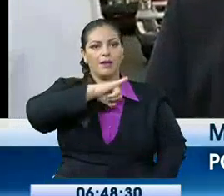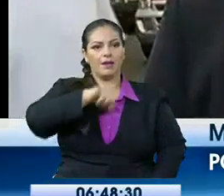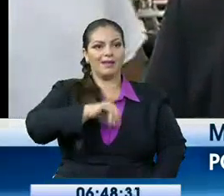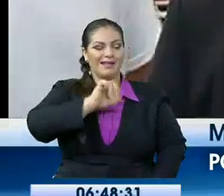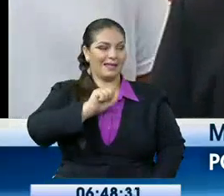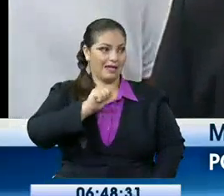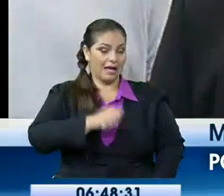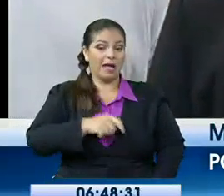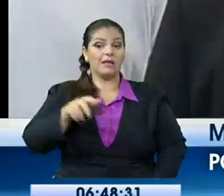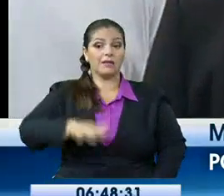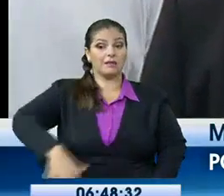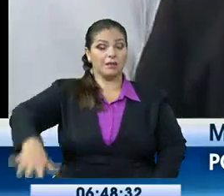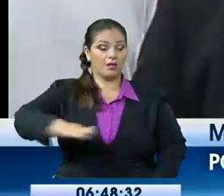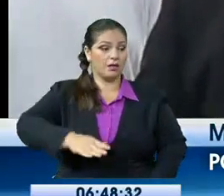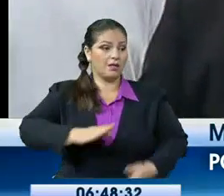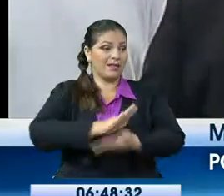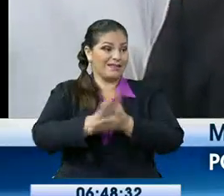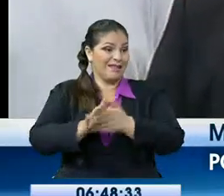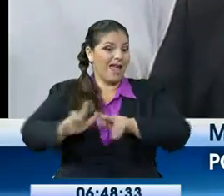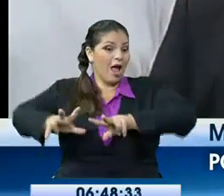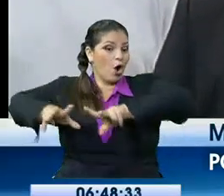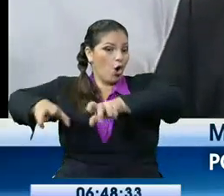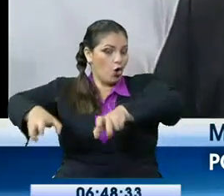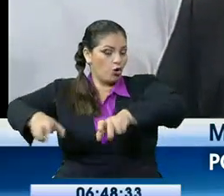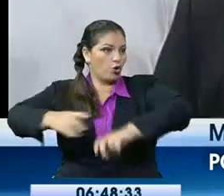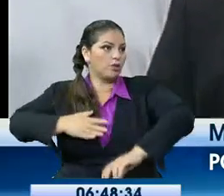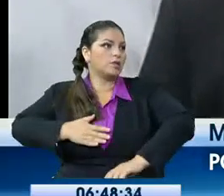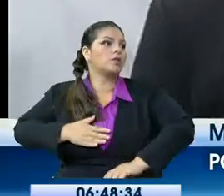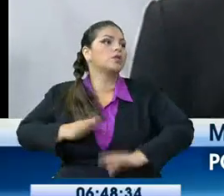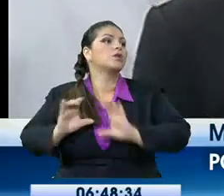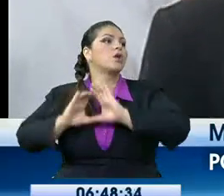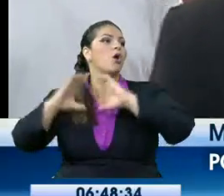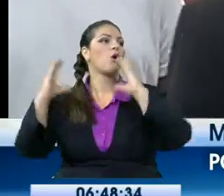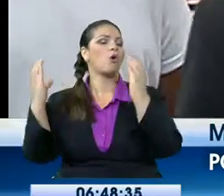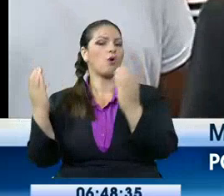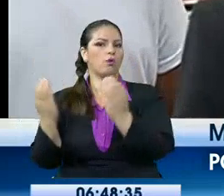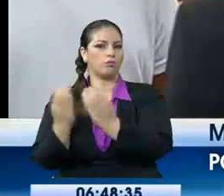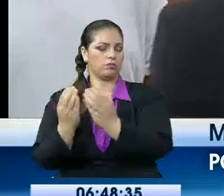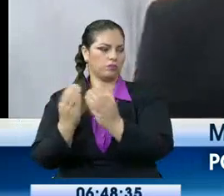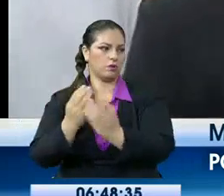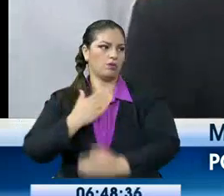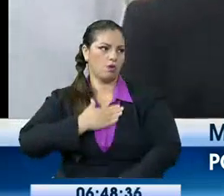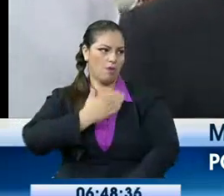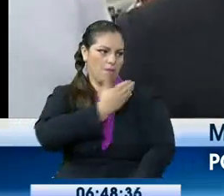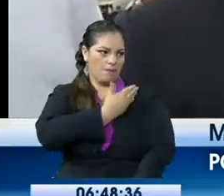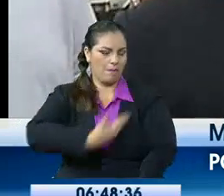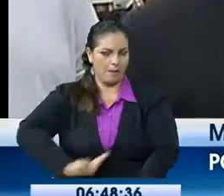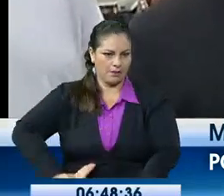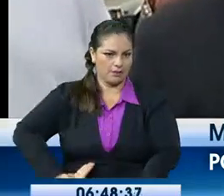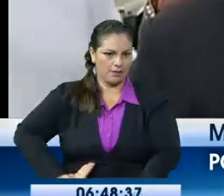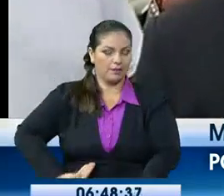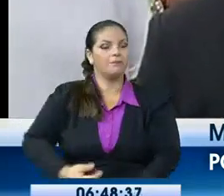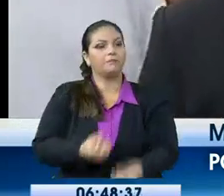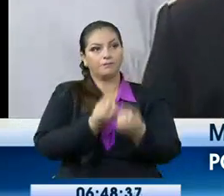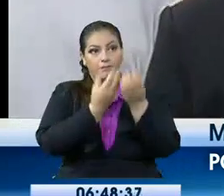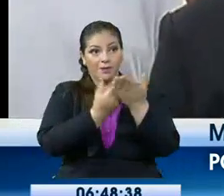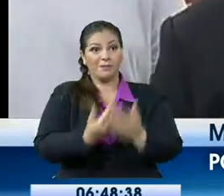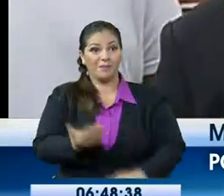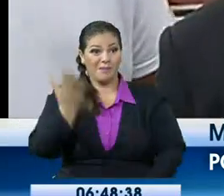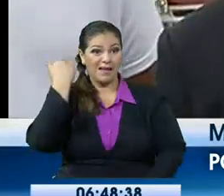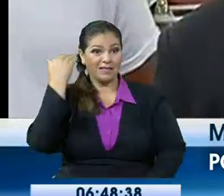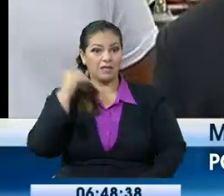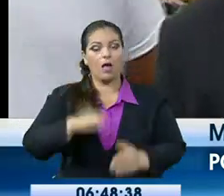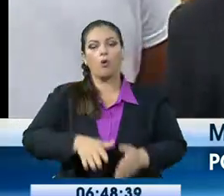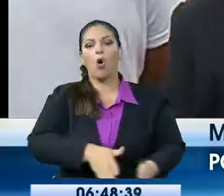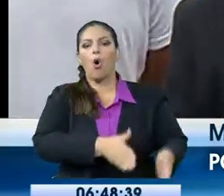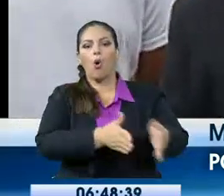Ciudad del Cóndor. Entonces, tenemos que ver los antecedentes. Anteriormente, los carros que pasaban por la Orellana, salían del comisariato,